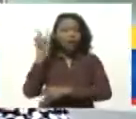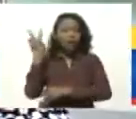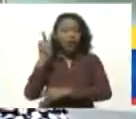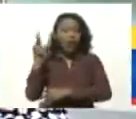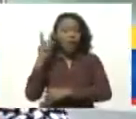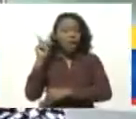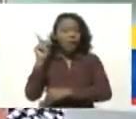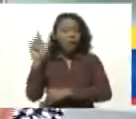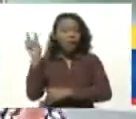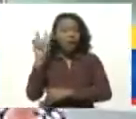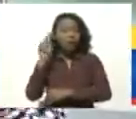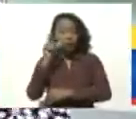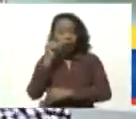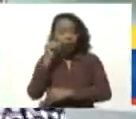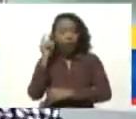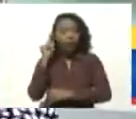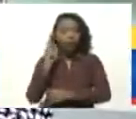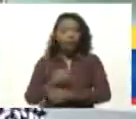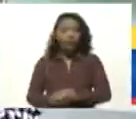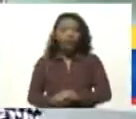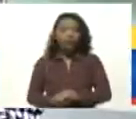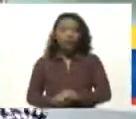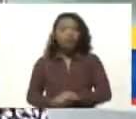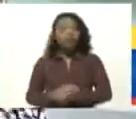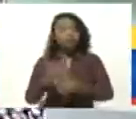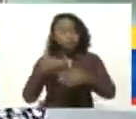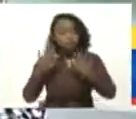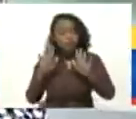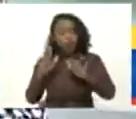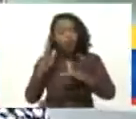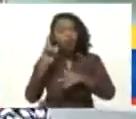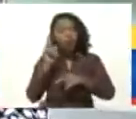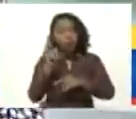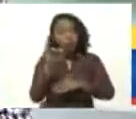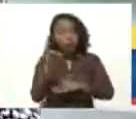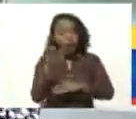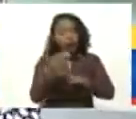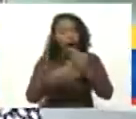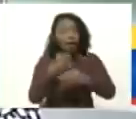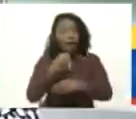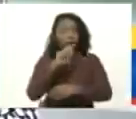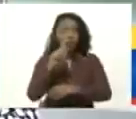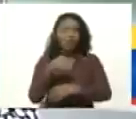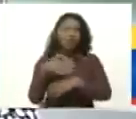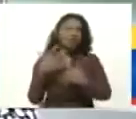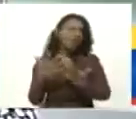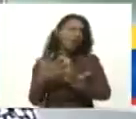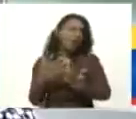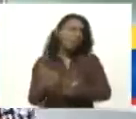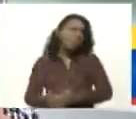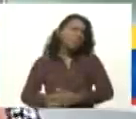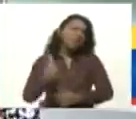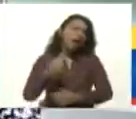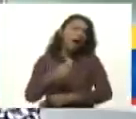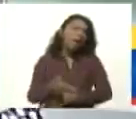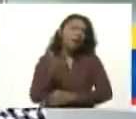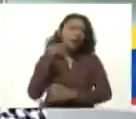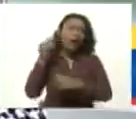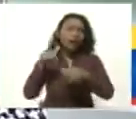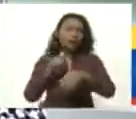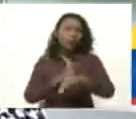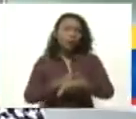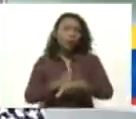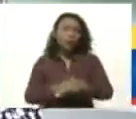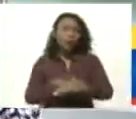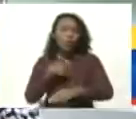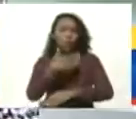para los venezolanos. Sí, precisamente, usted me hace una pregunta muy importante. ¿Qué es lo más importante en este momento,